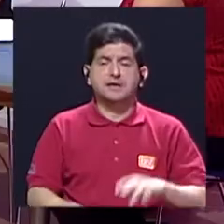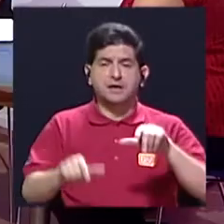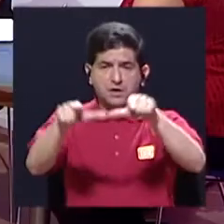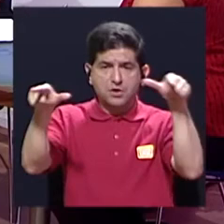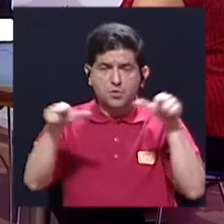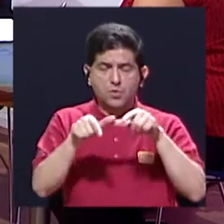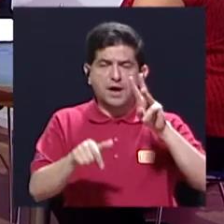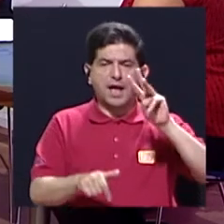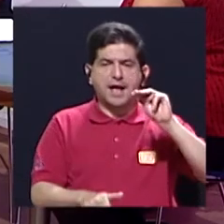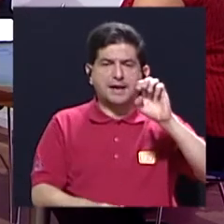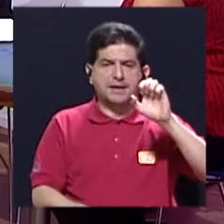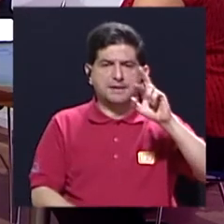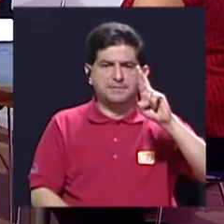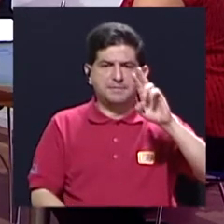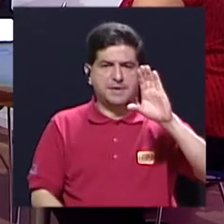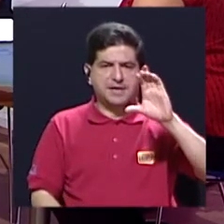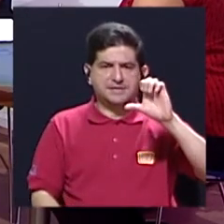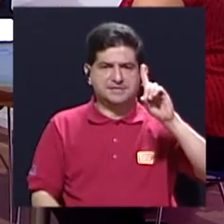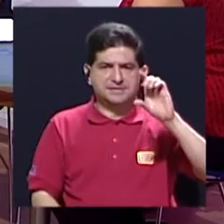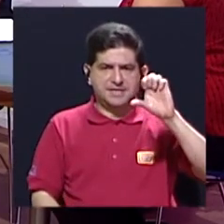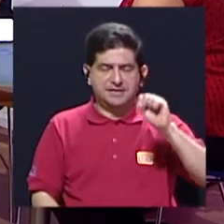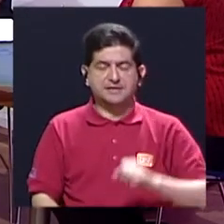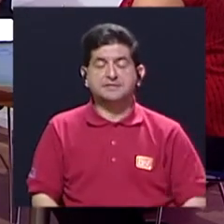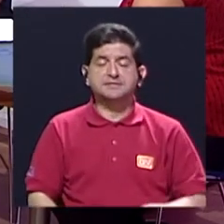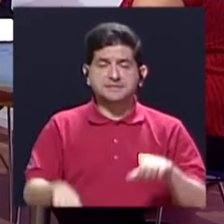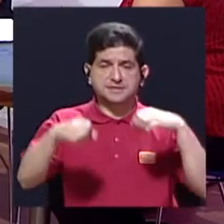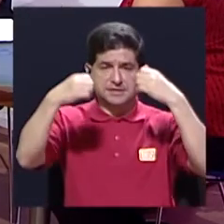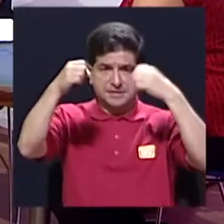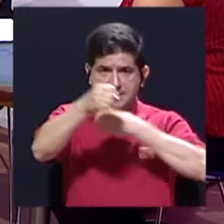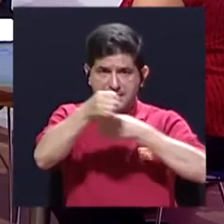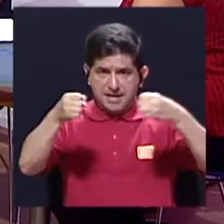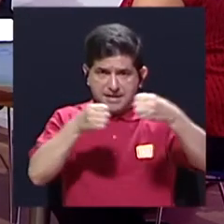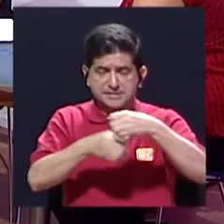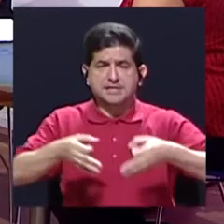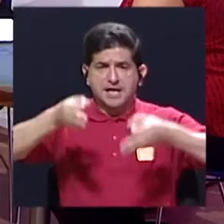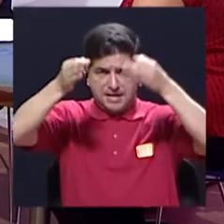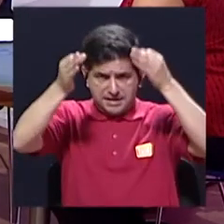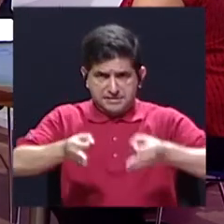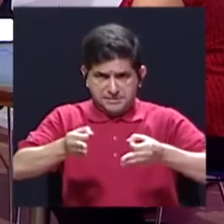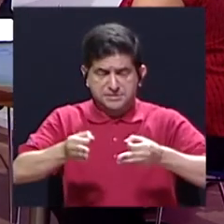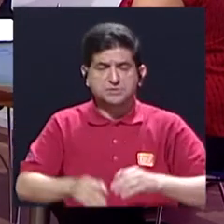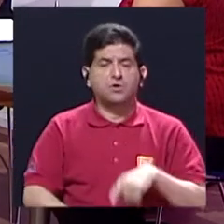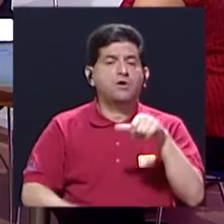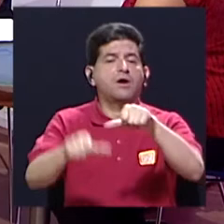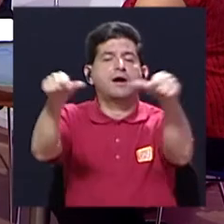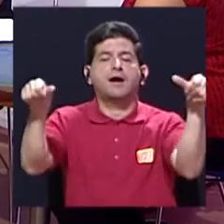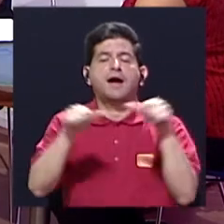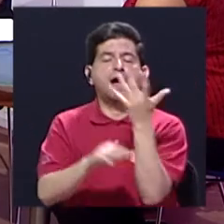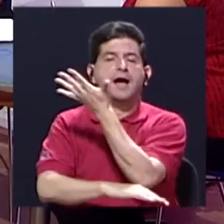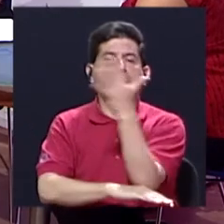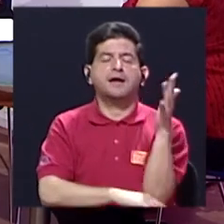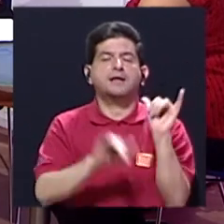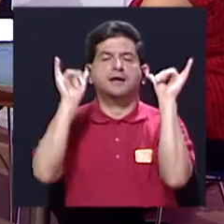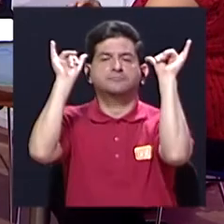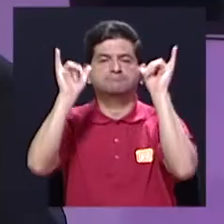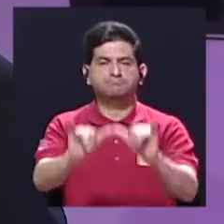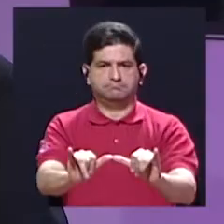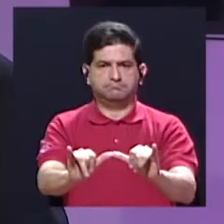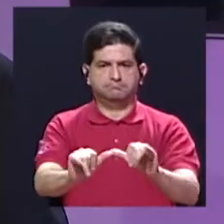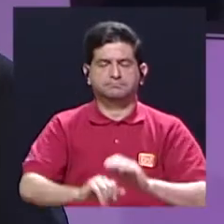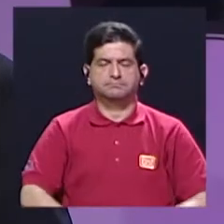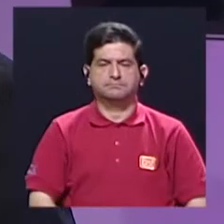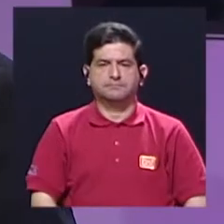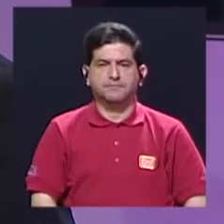Montes de Oca, la sala se pronuncia y define esa área como área de bosque. Y existe